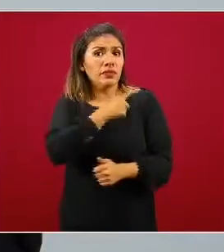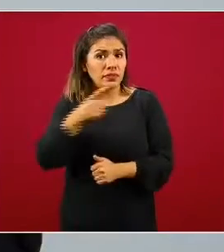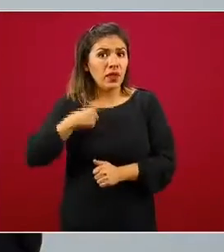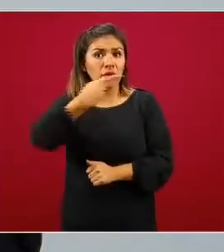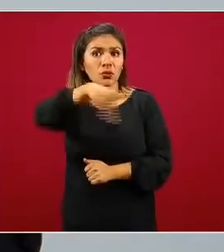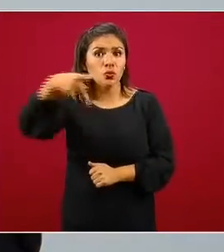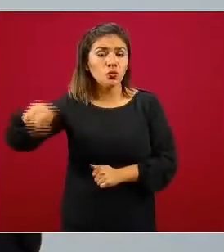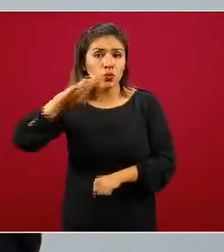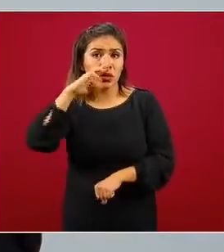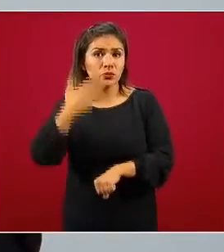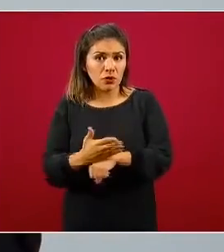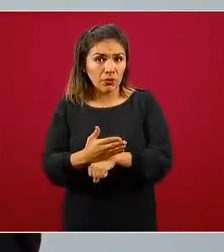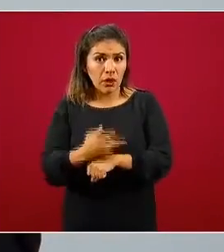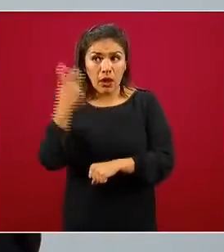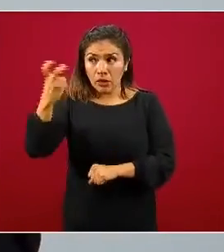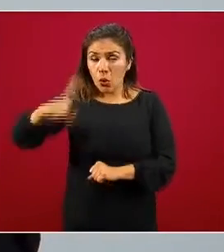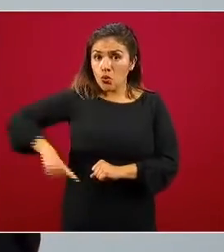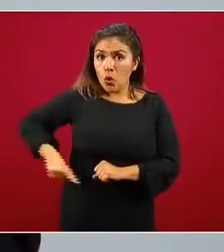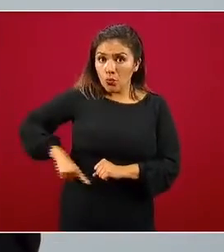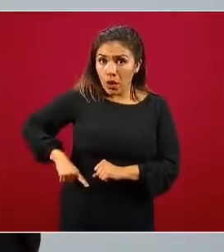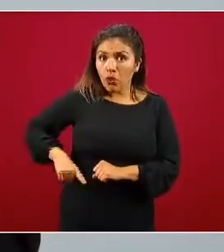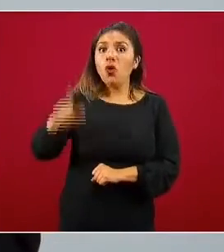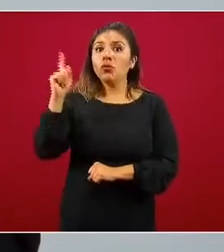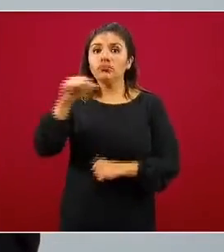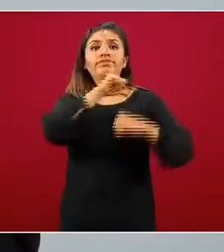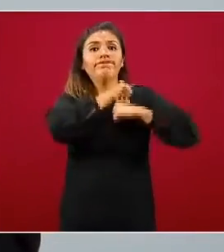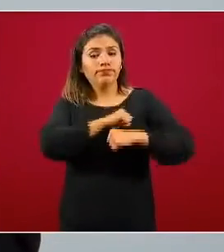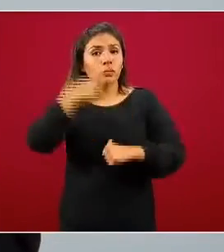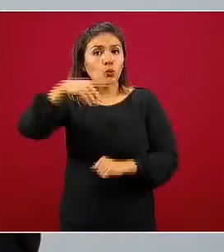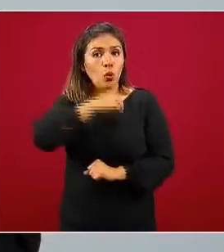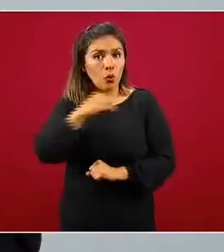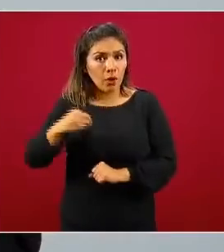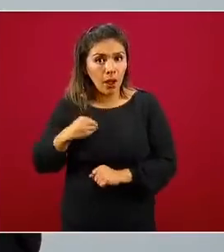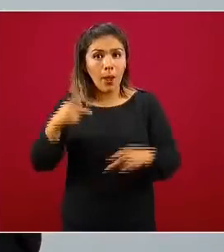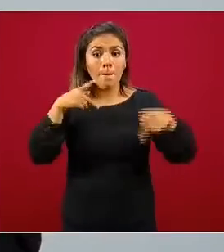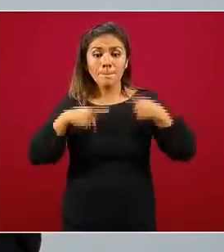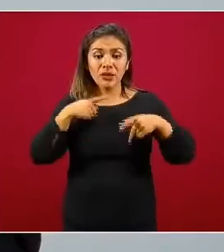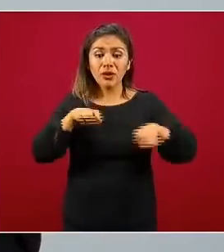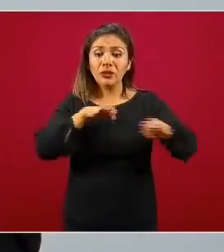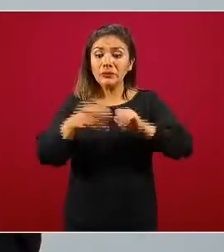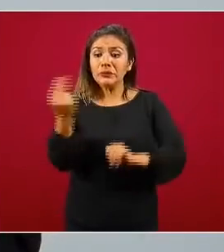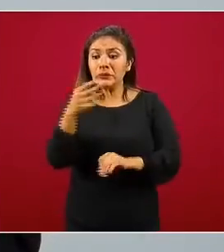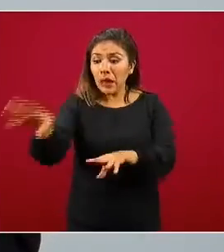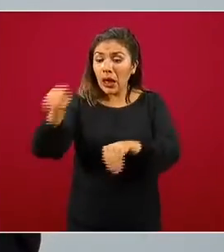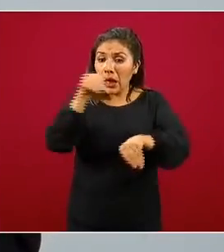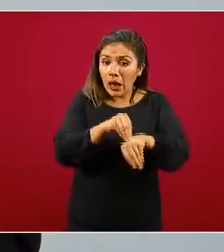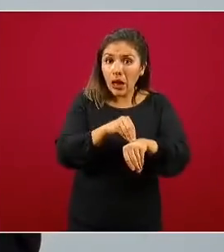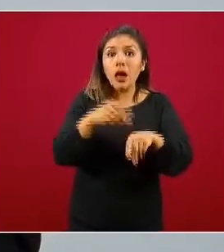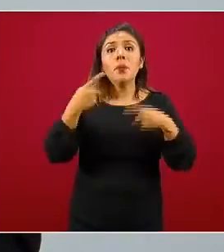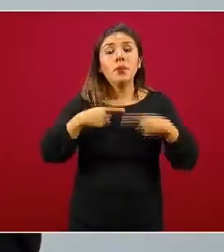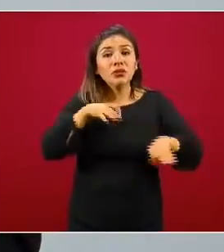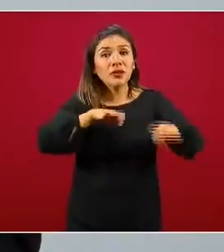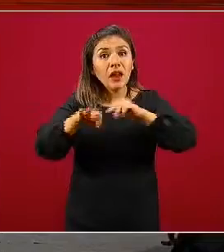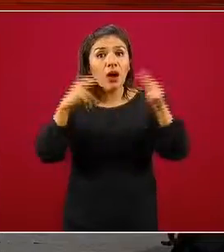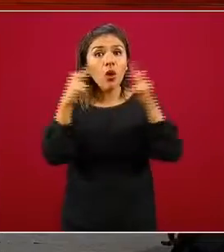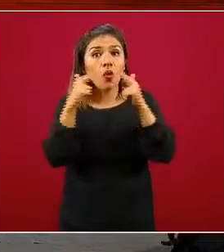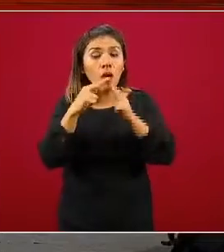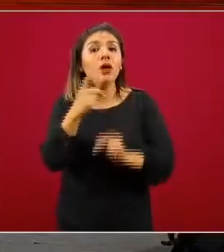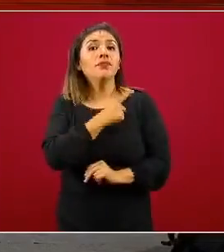toca, ¿no? El Estado hacer lo que les toca, los empleadores, las mismas trabajadoras del hogar